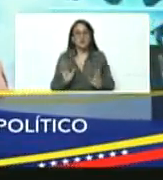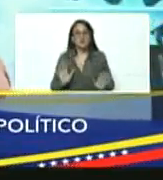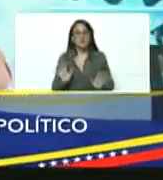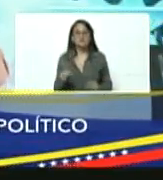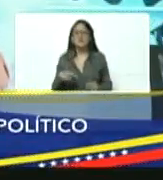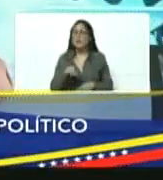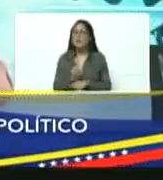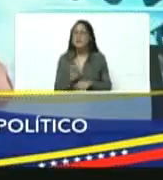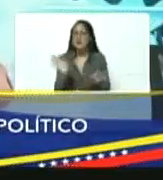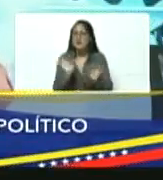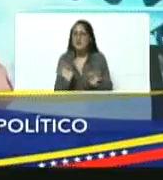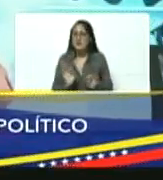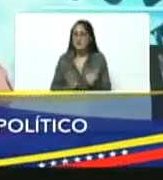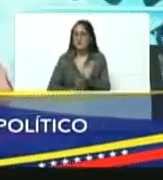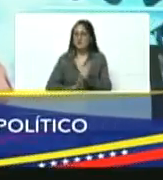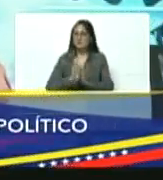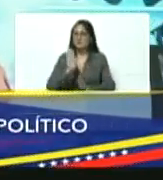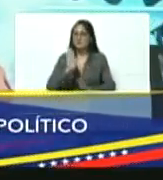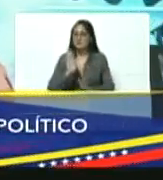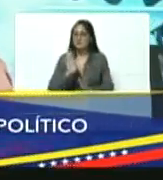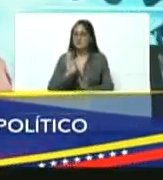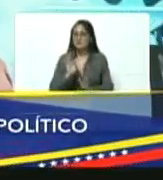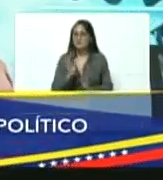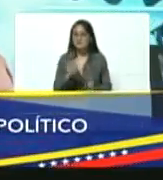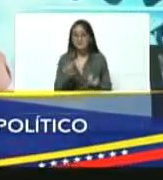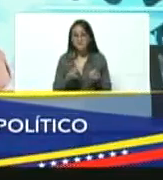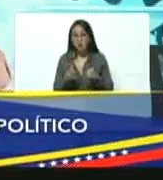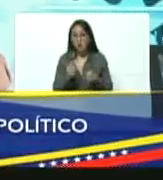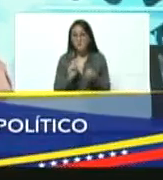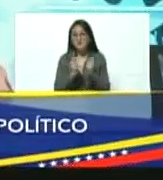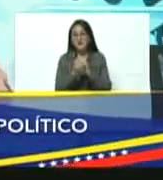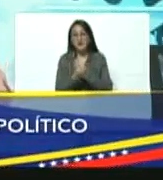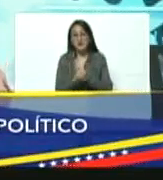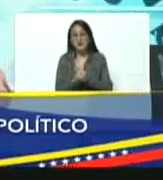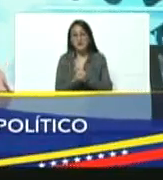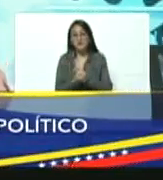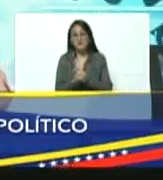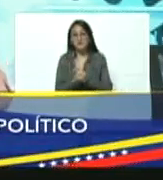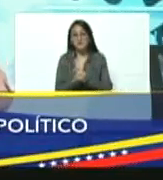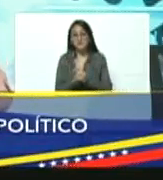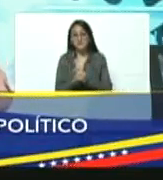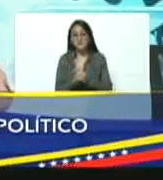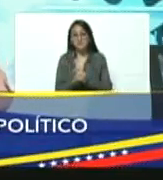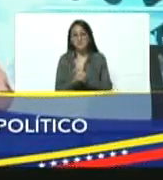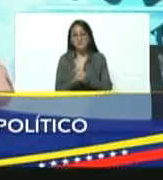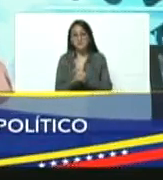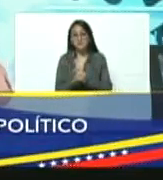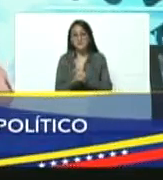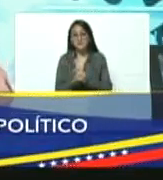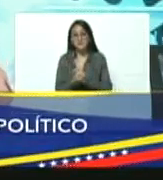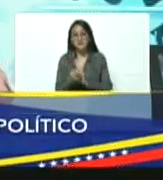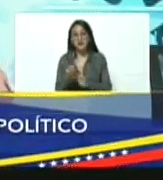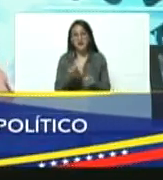forma de salir y construir una economía diversificada,